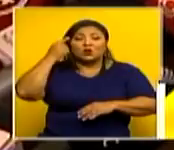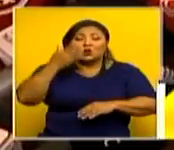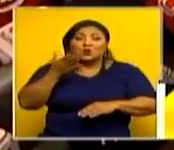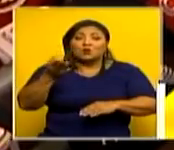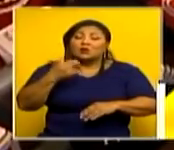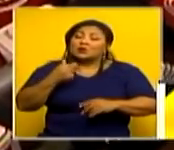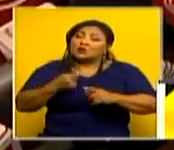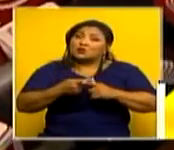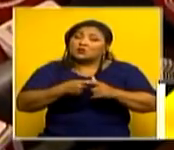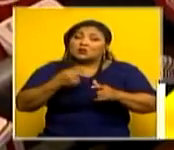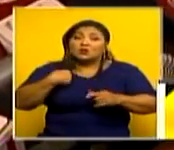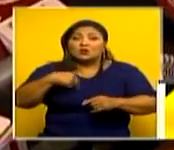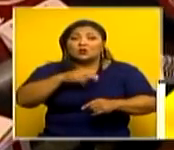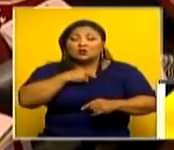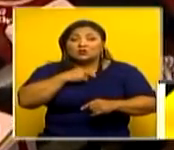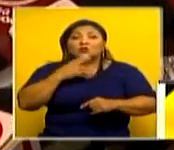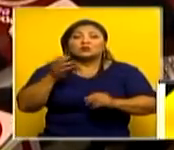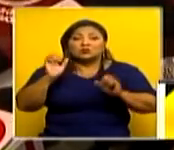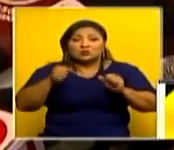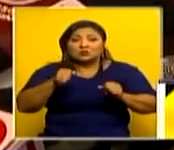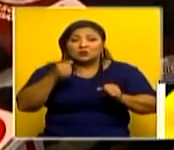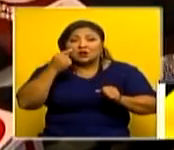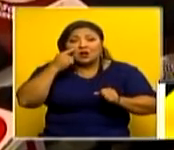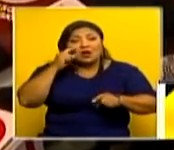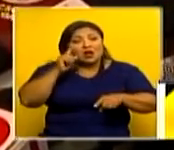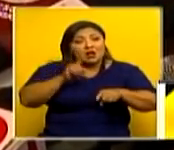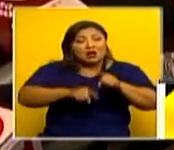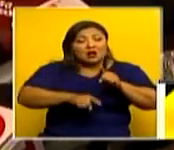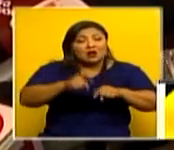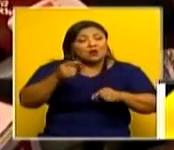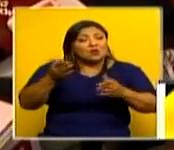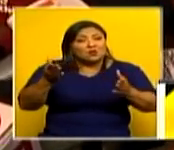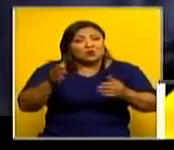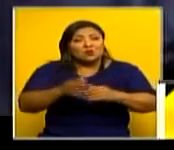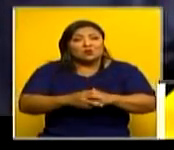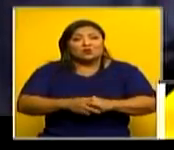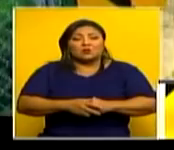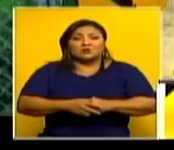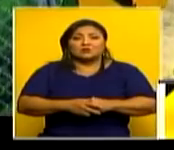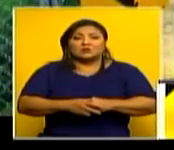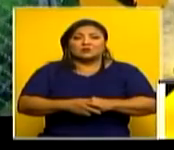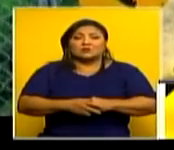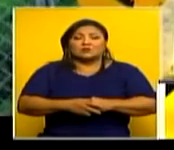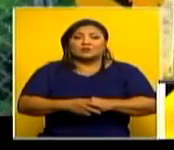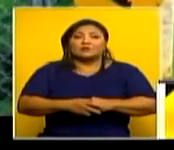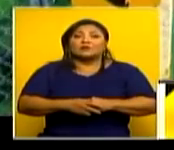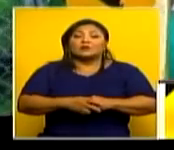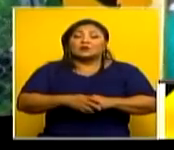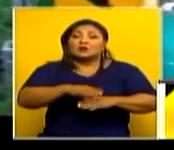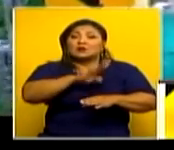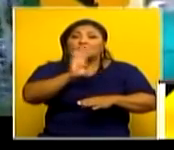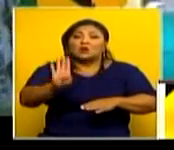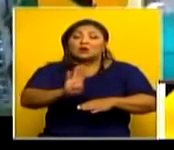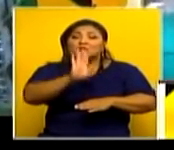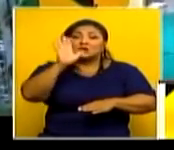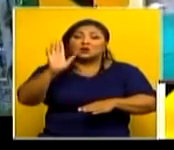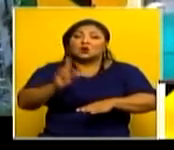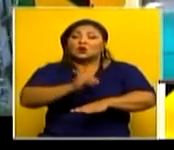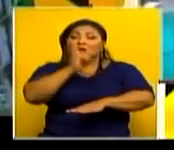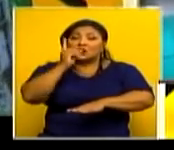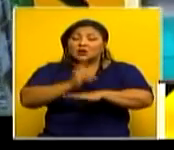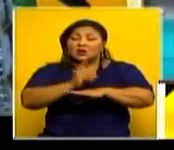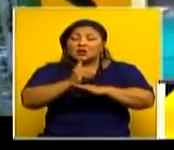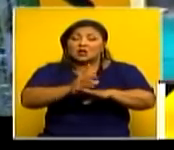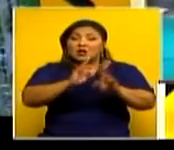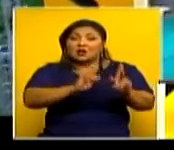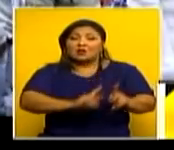entonces nosotros vamos a adoptar algún tipo de acción. Naranjo dispuso que en 45 días se cree un plan de